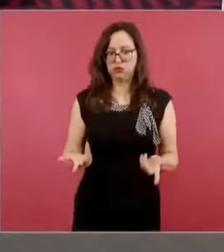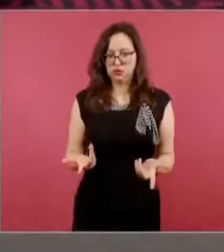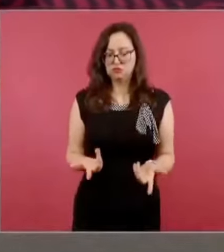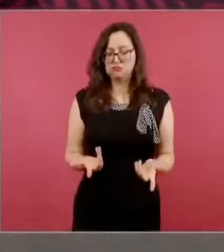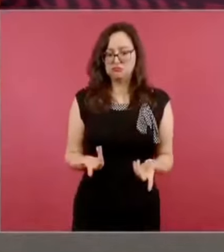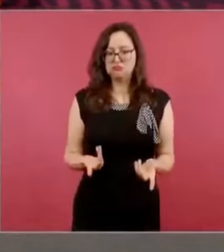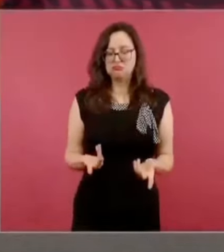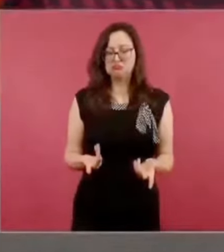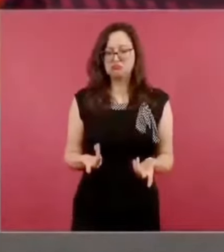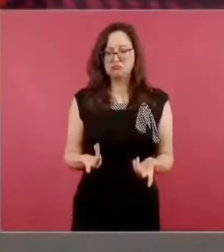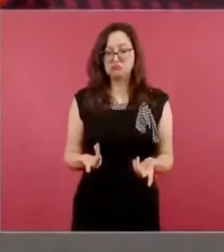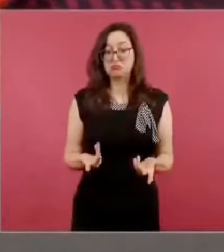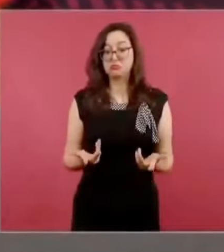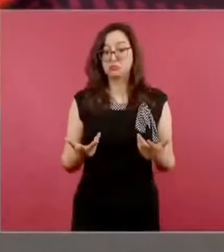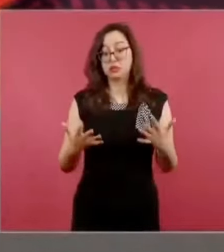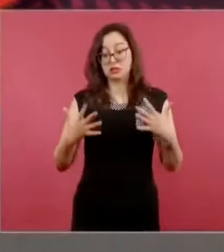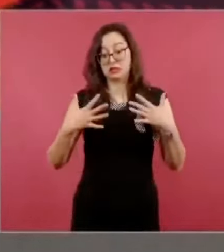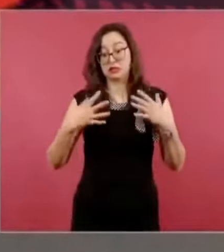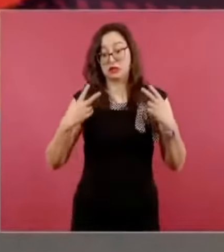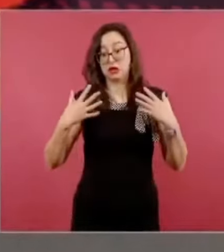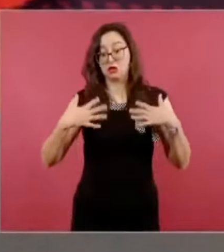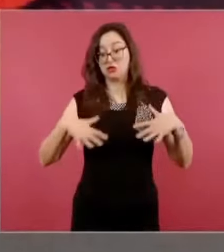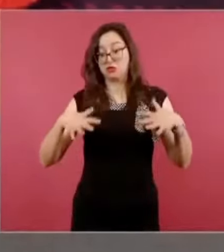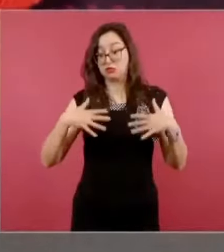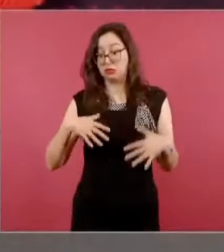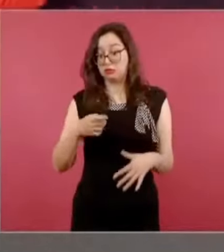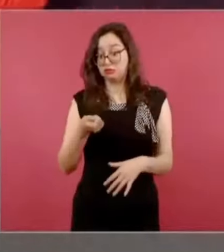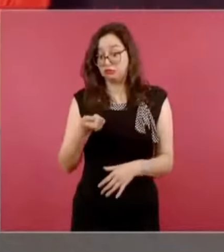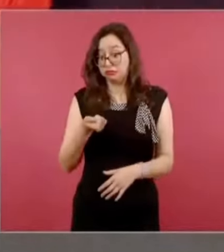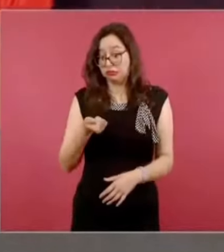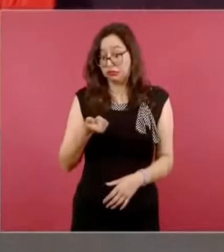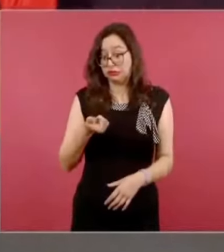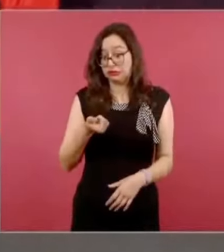con no mucha ropa,